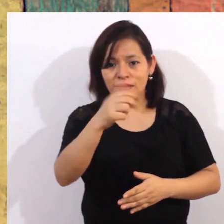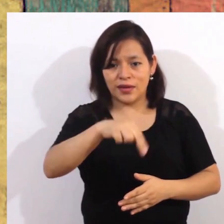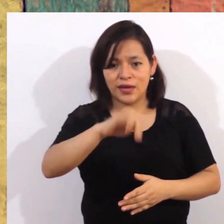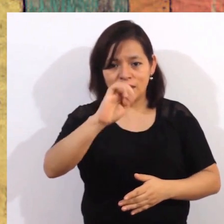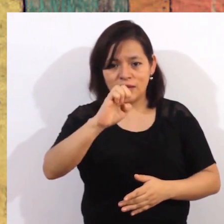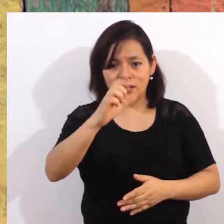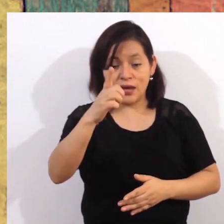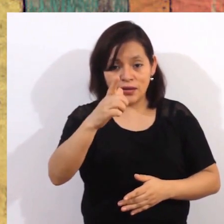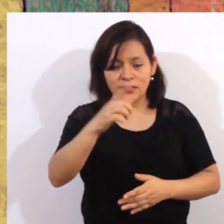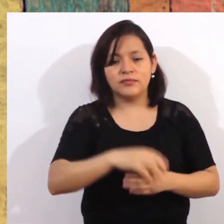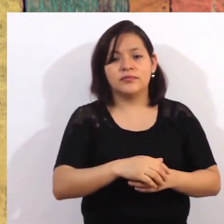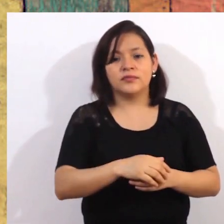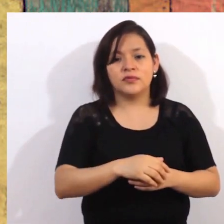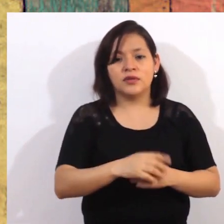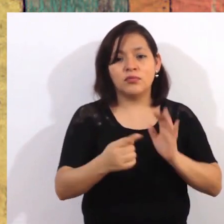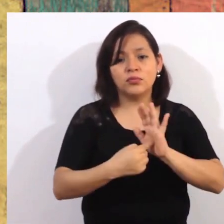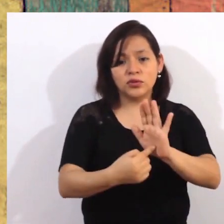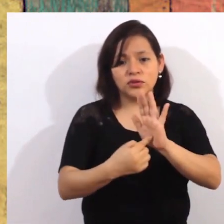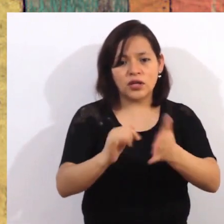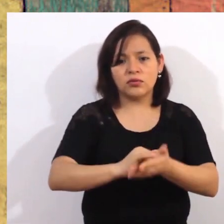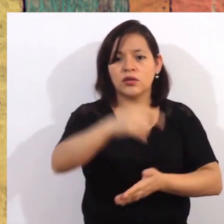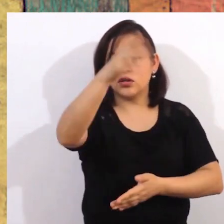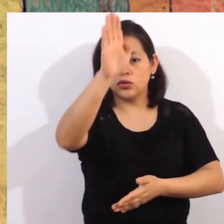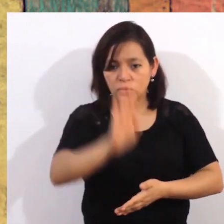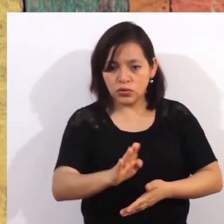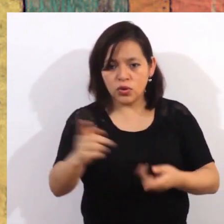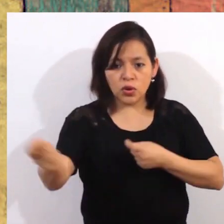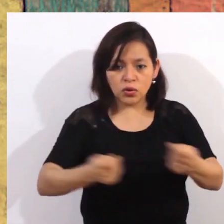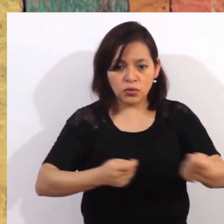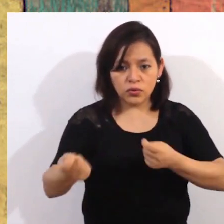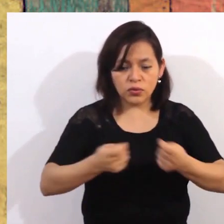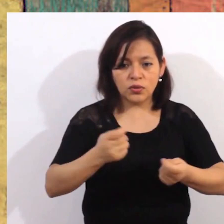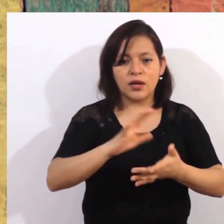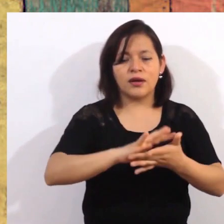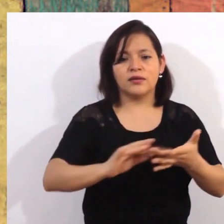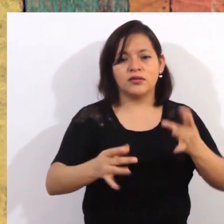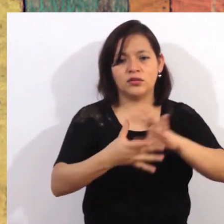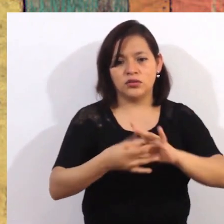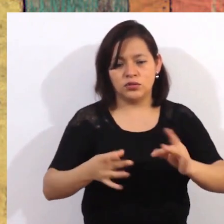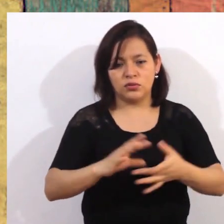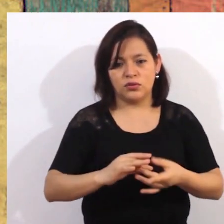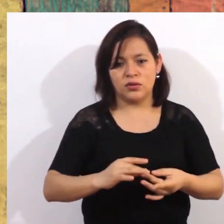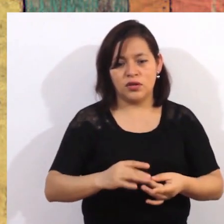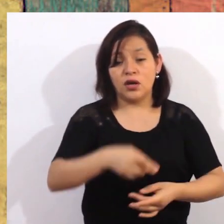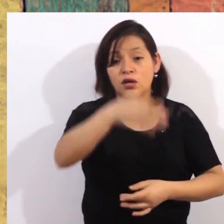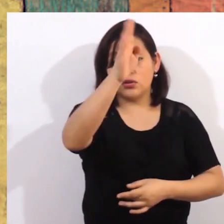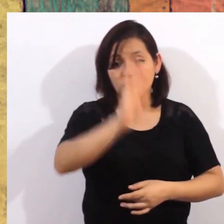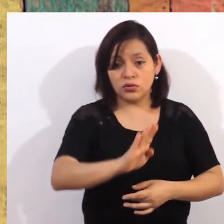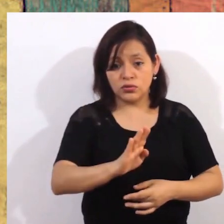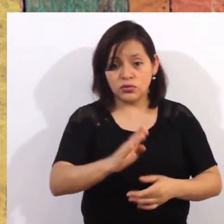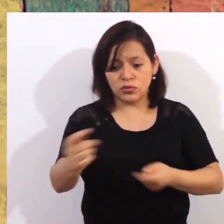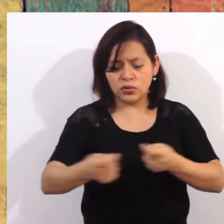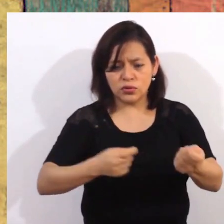historia. Dios controla la historia. Dios es el soberano de la historia. Con los reinos, con